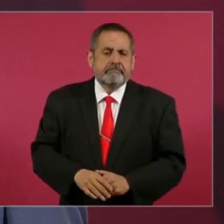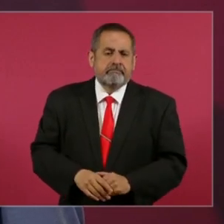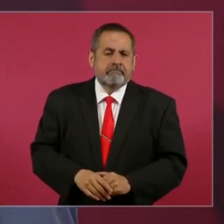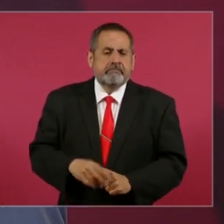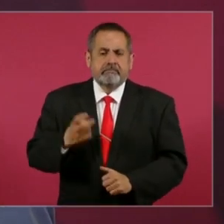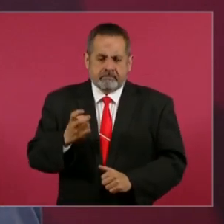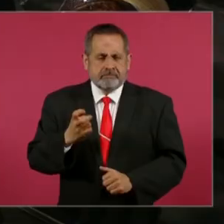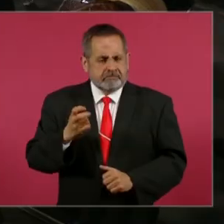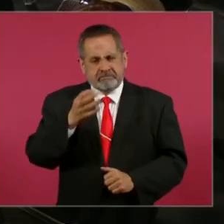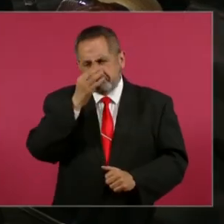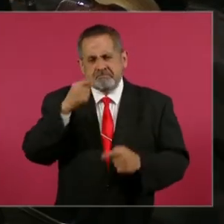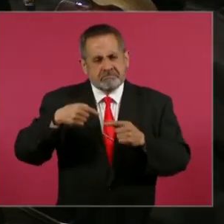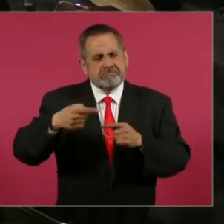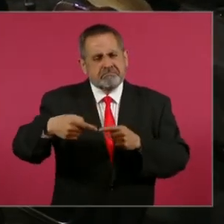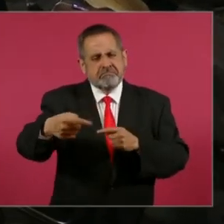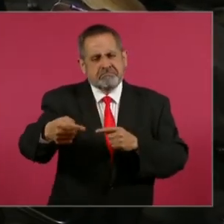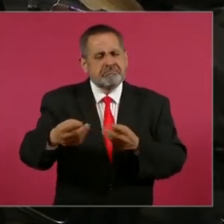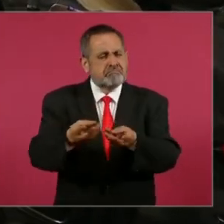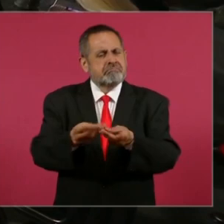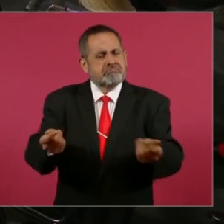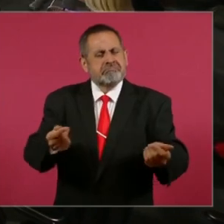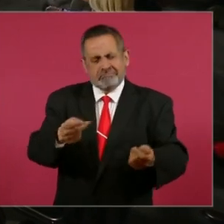Y así va a ser.